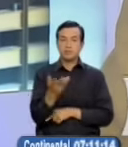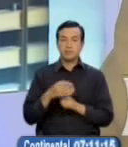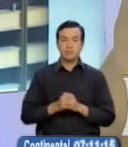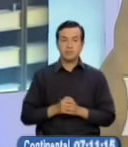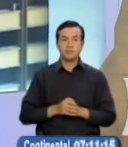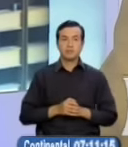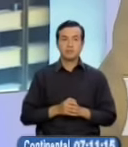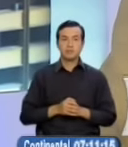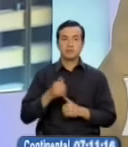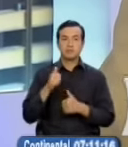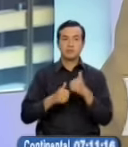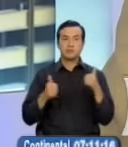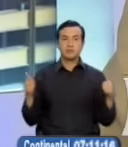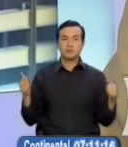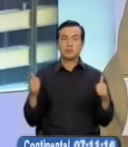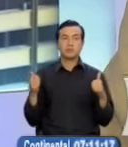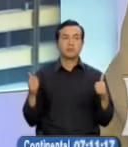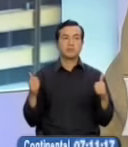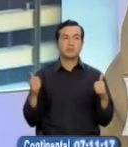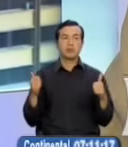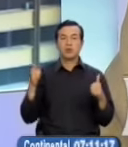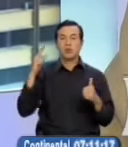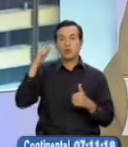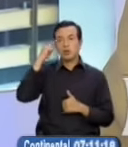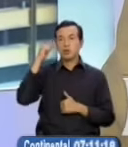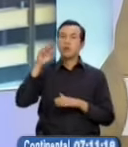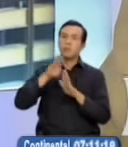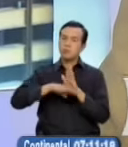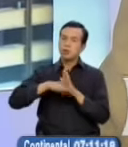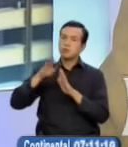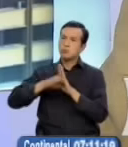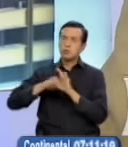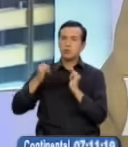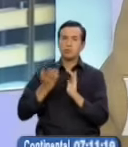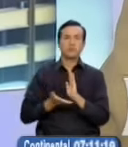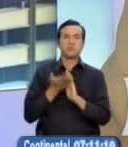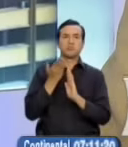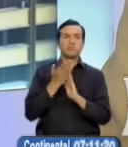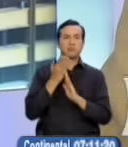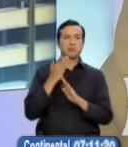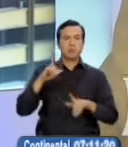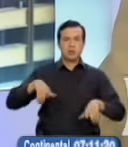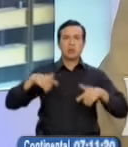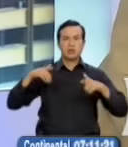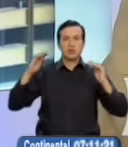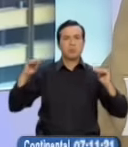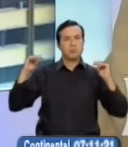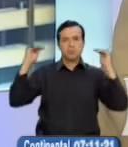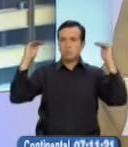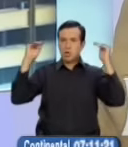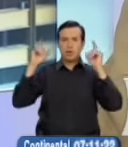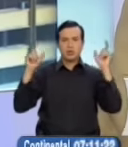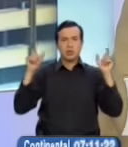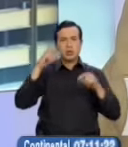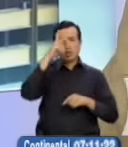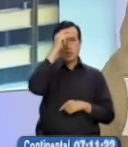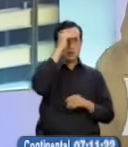de los candidatos del gobierno. Moreno tiene más popularidad, evidentemente, que